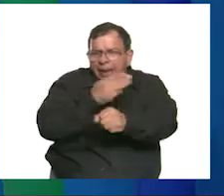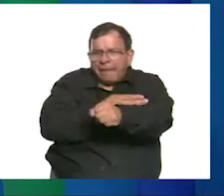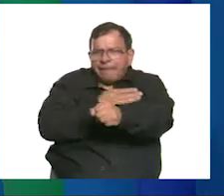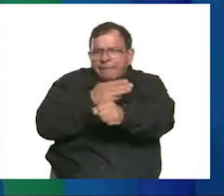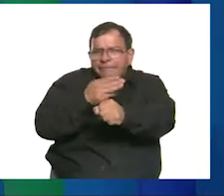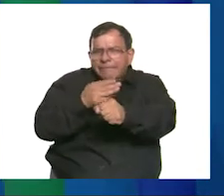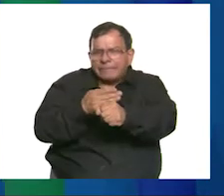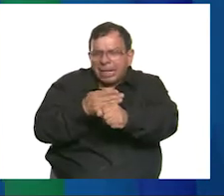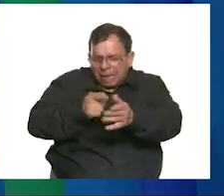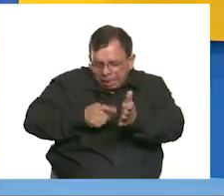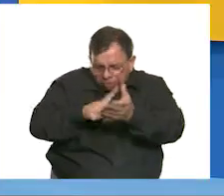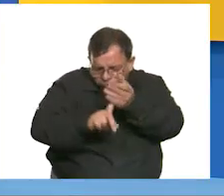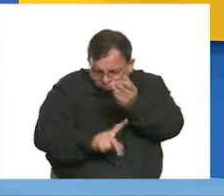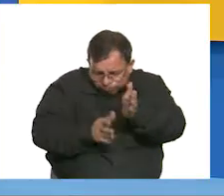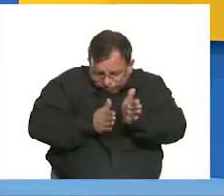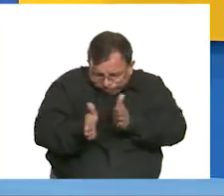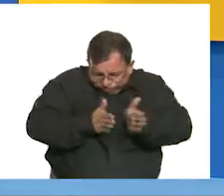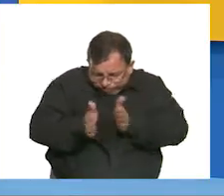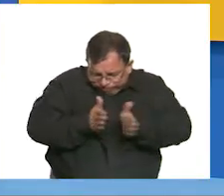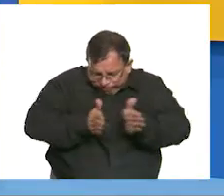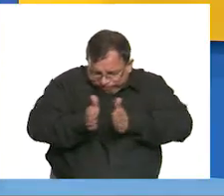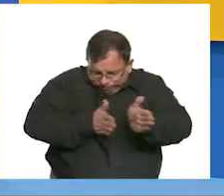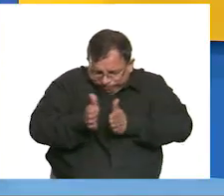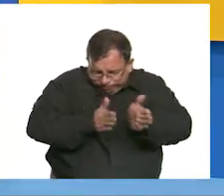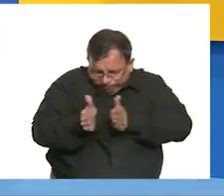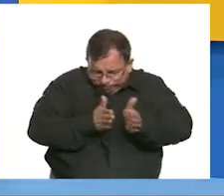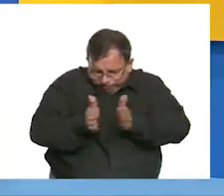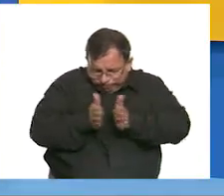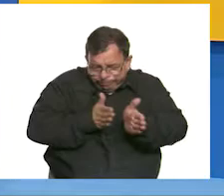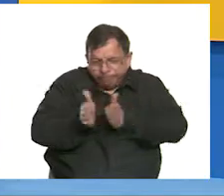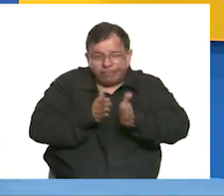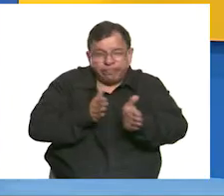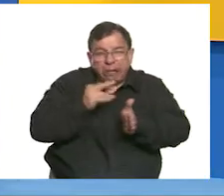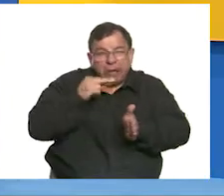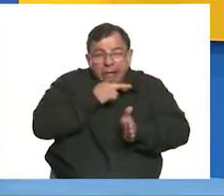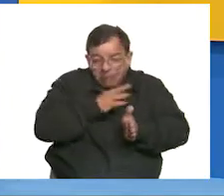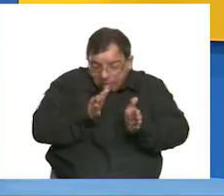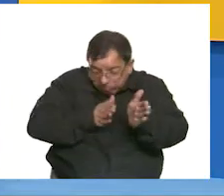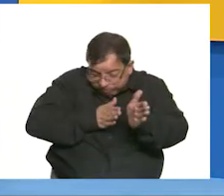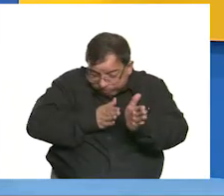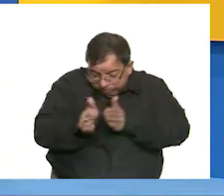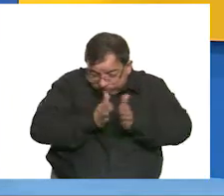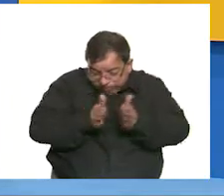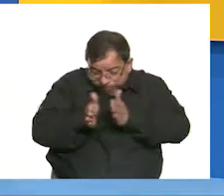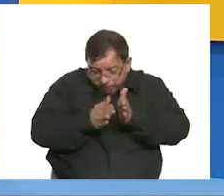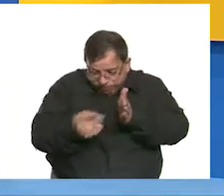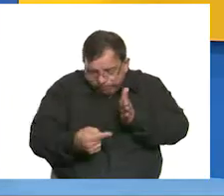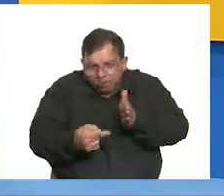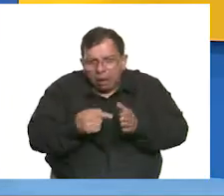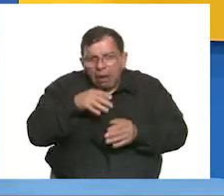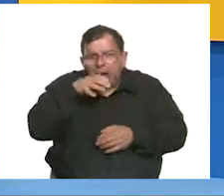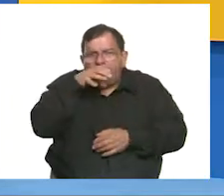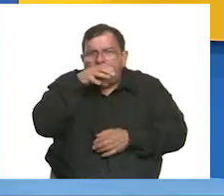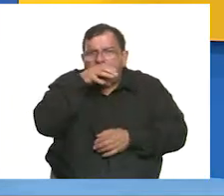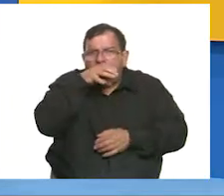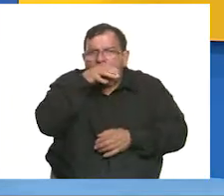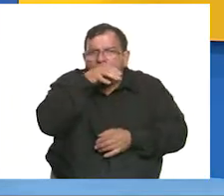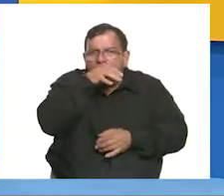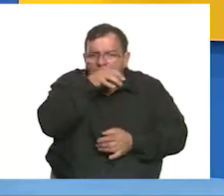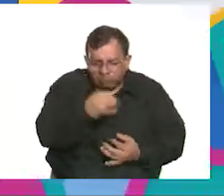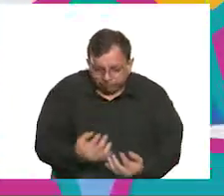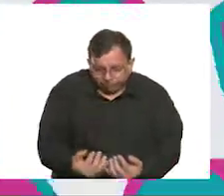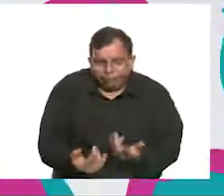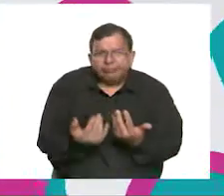madera con rapidez. Se dieron cuenta que si frotaban rápido una madera contra otra, esta se calentaba y podía